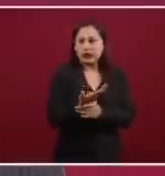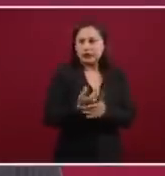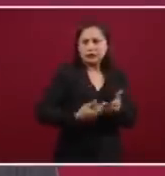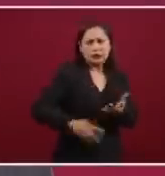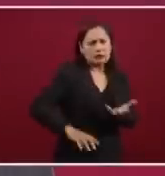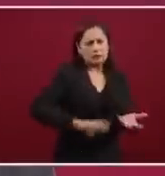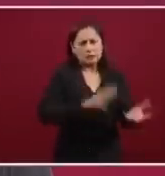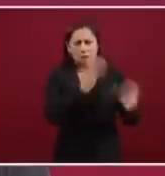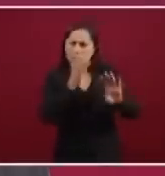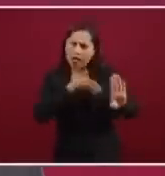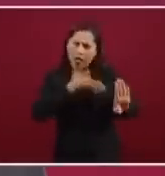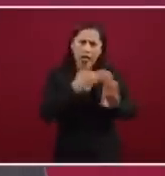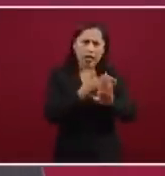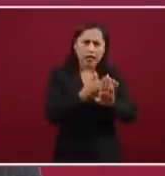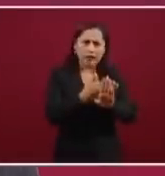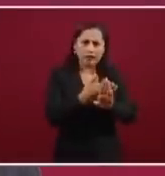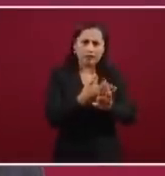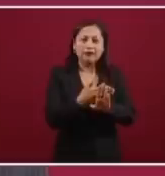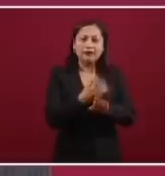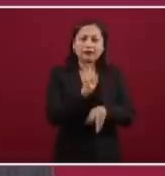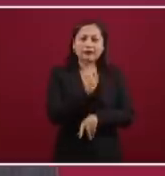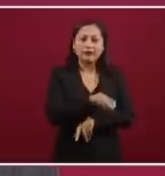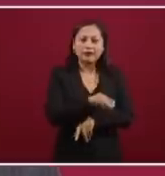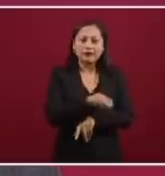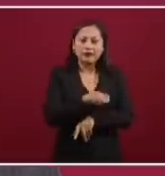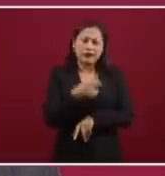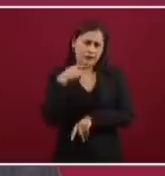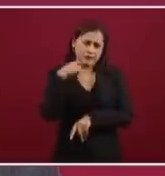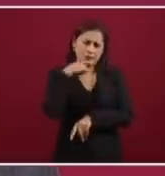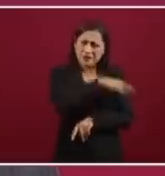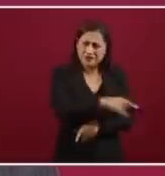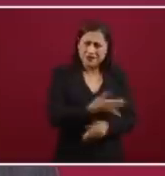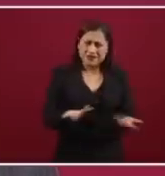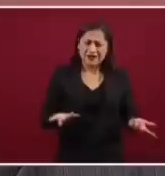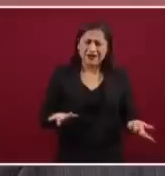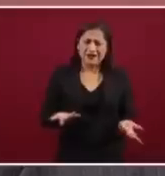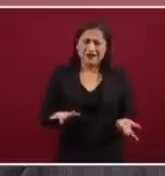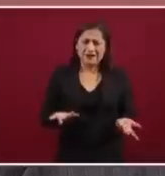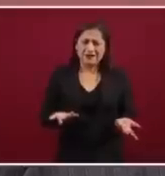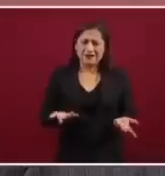Tenemos que ser consecuentes